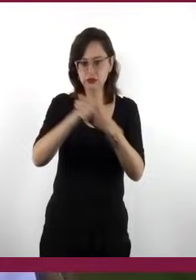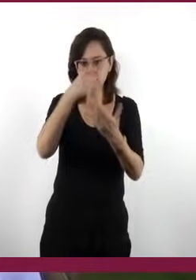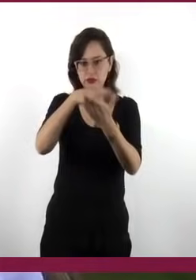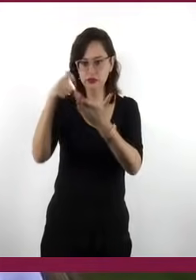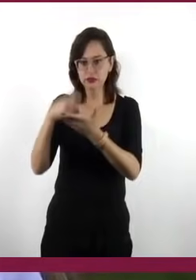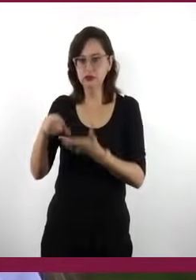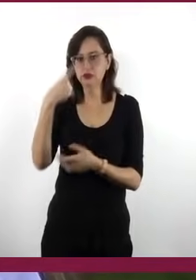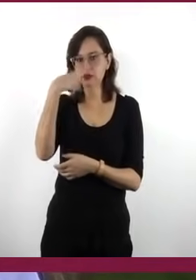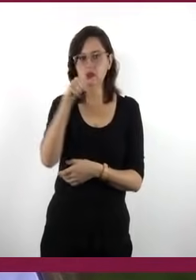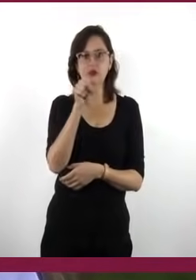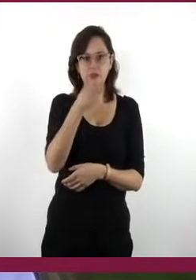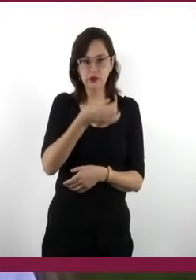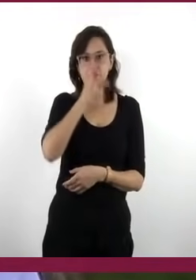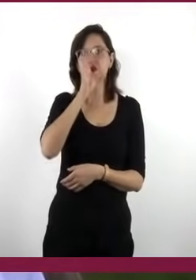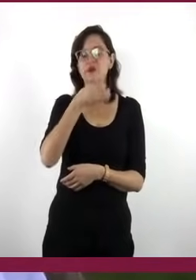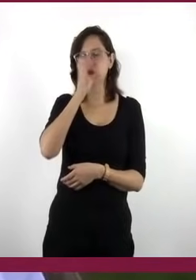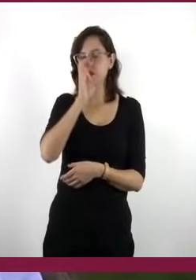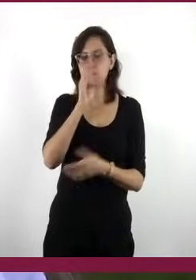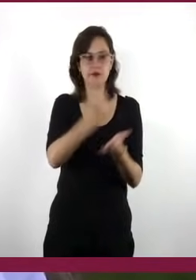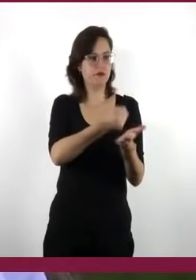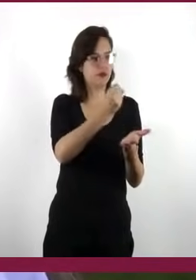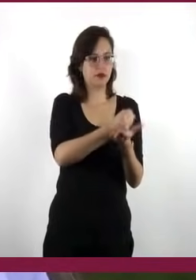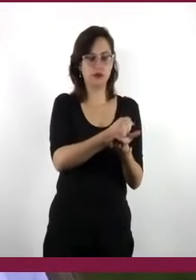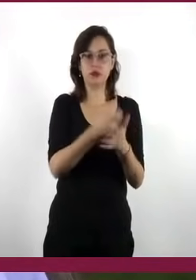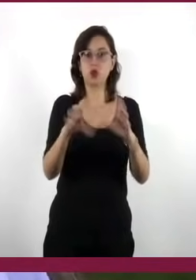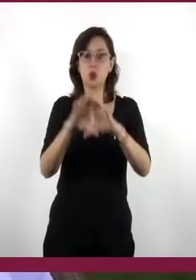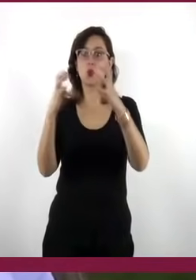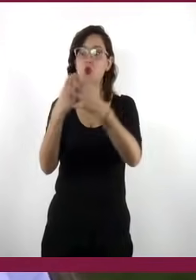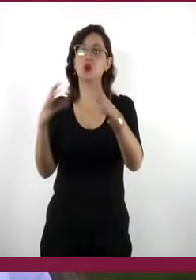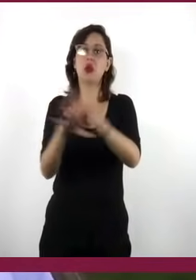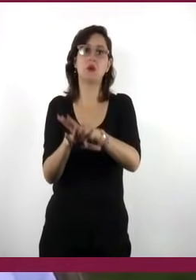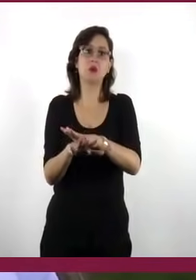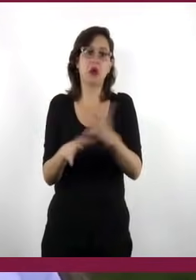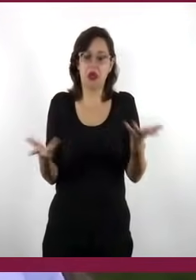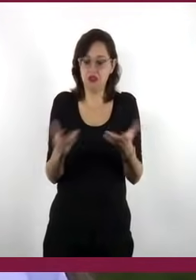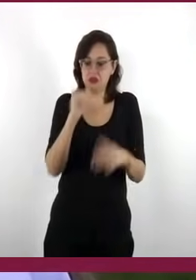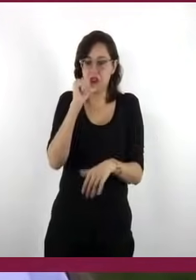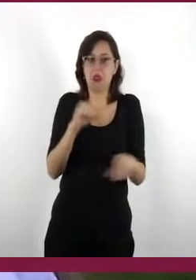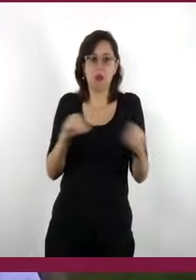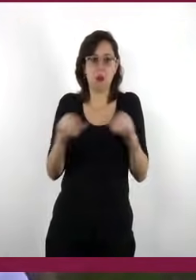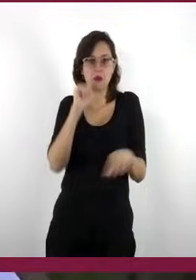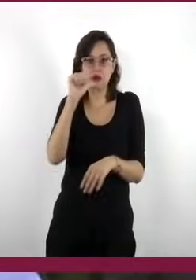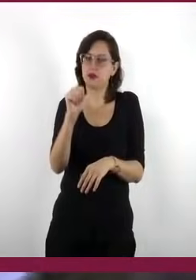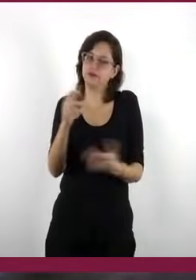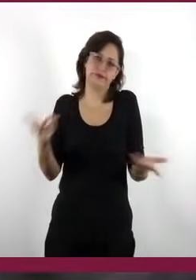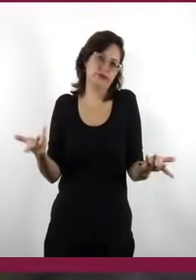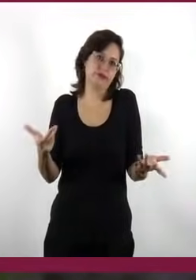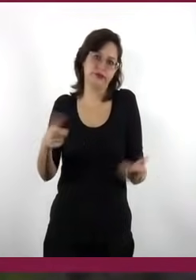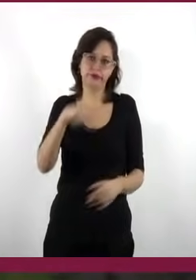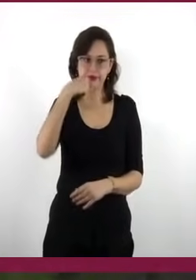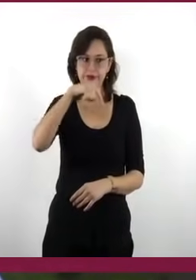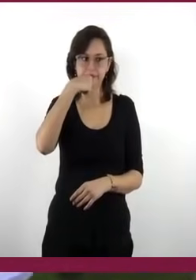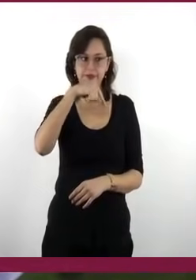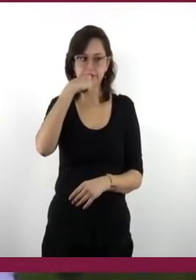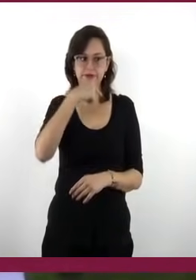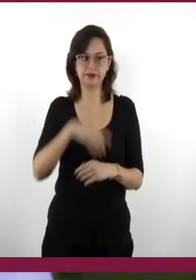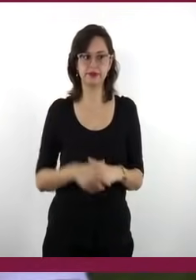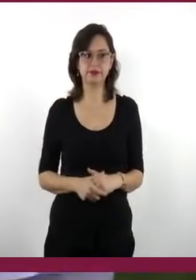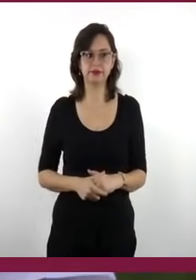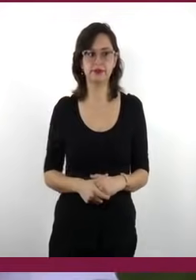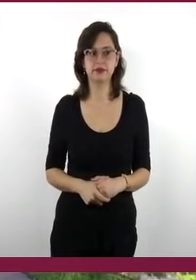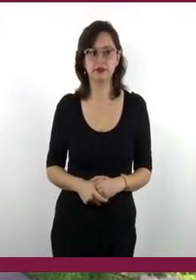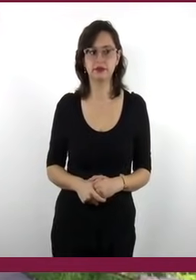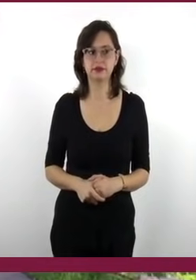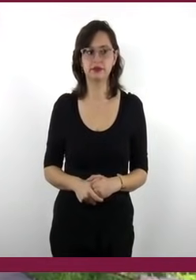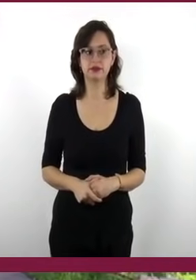tomar su agua. No digan que van a cambiar el mundo si ustedes no lo hacen primero. Yo quiero que todos los que nos